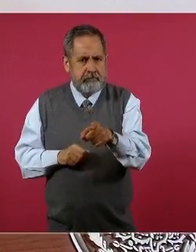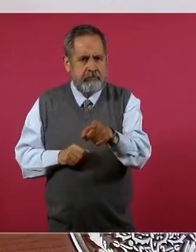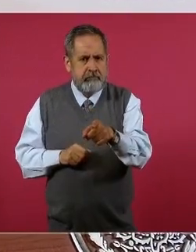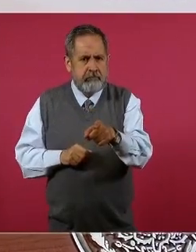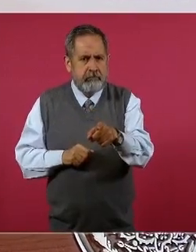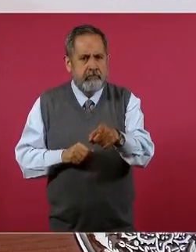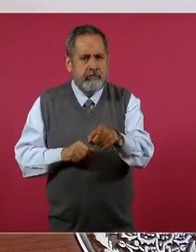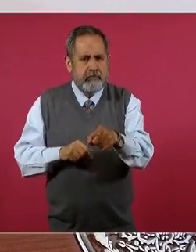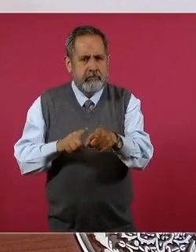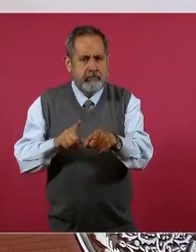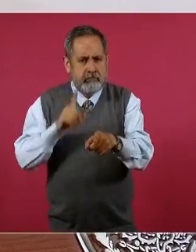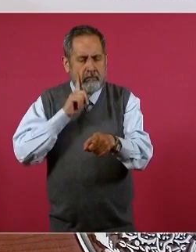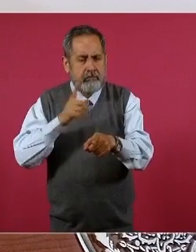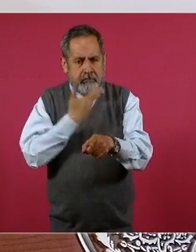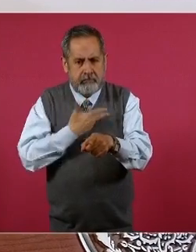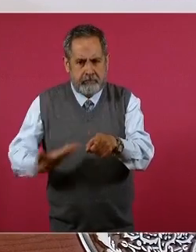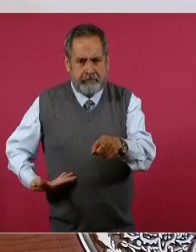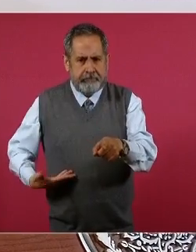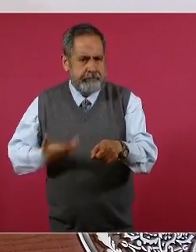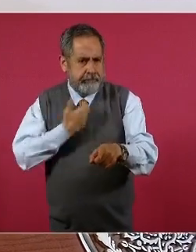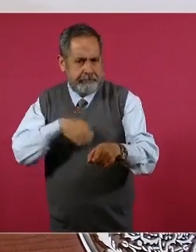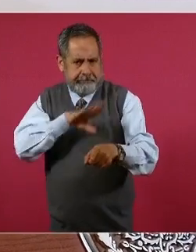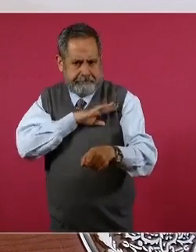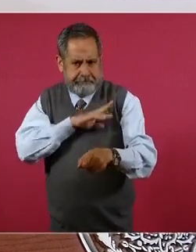con la presidenta electa.